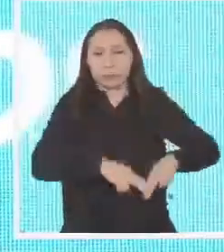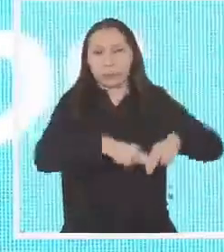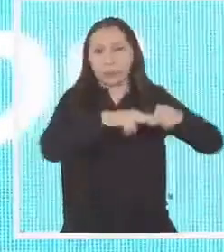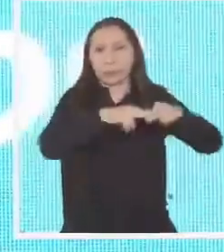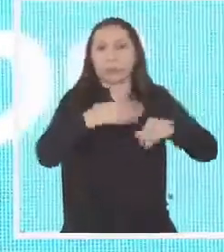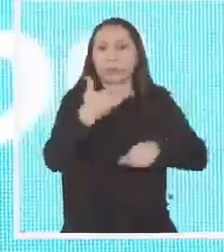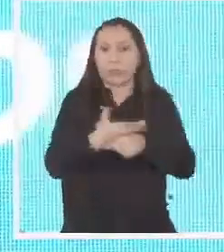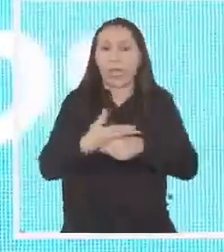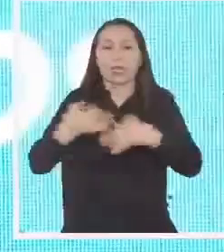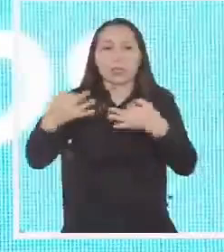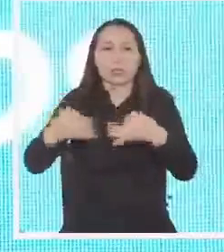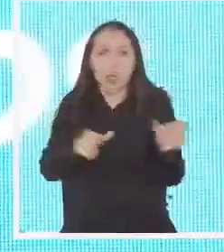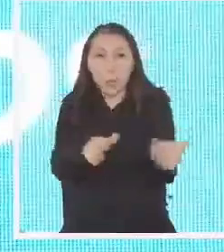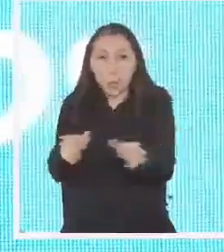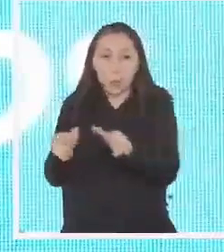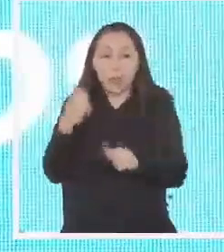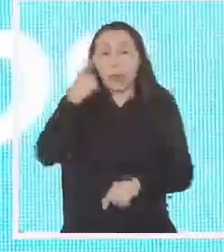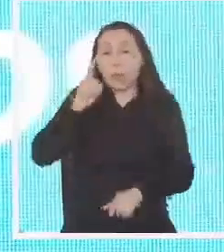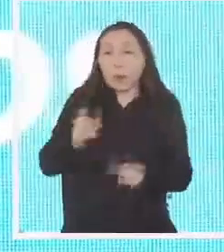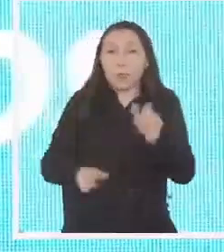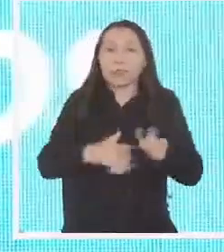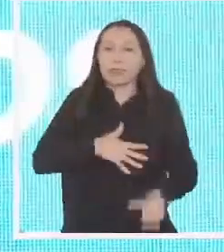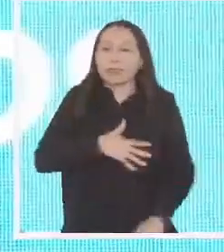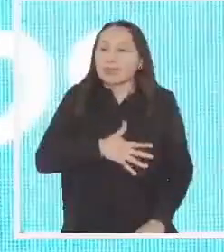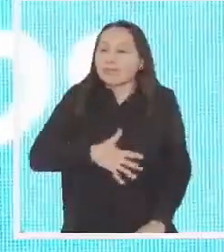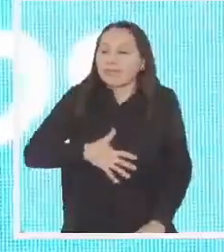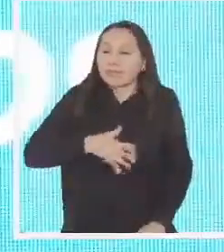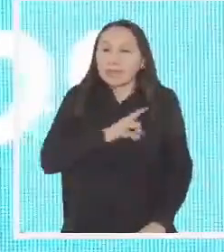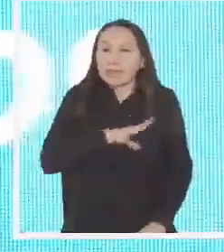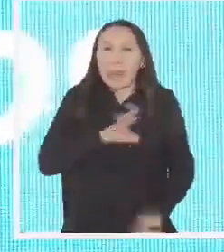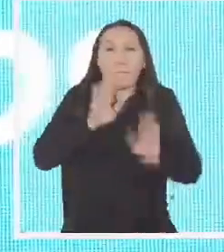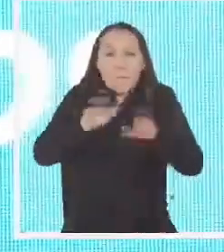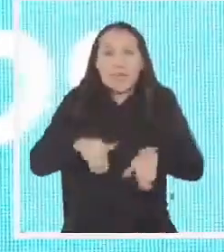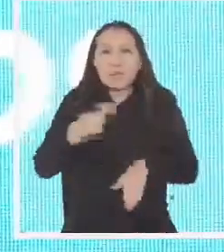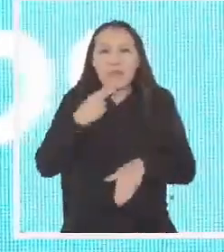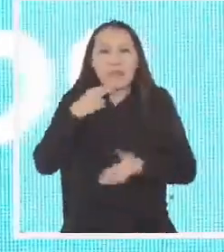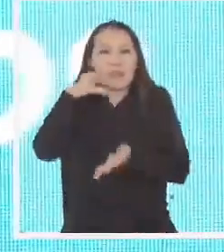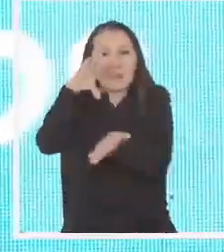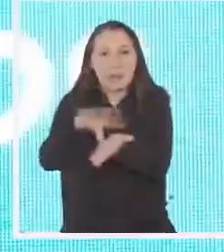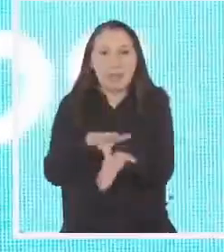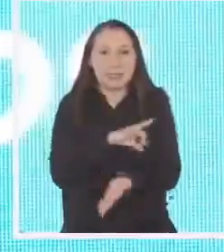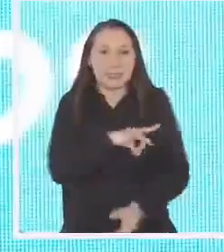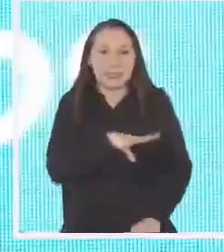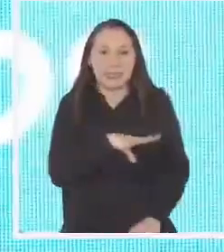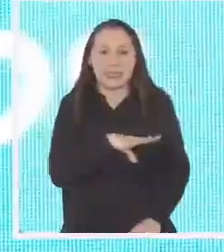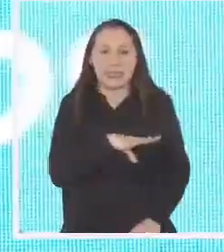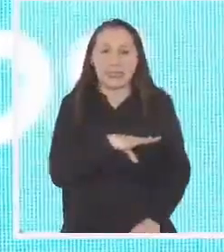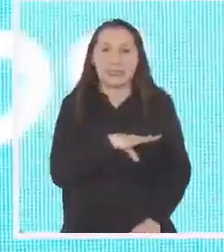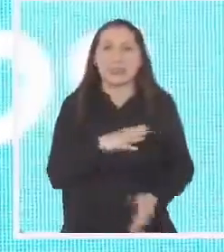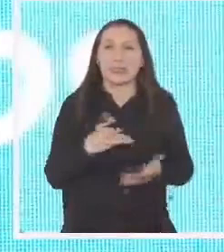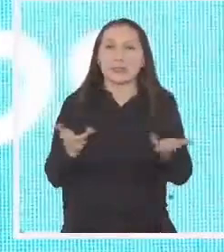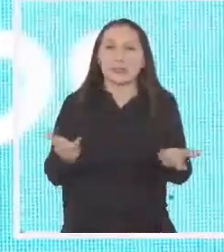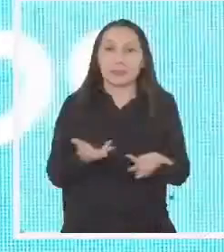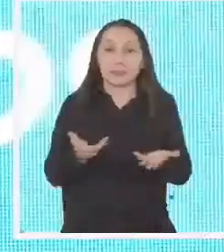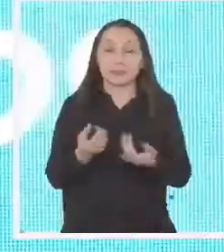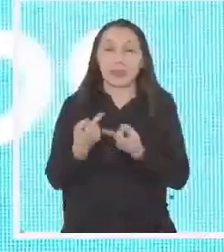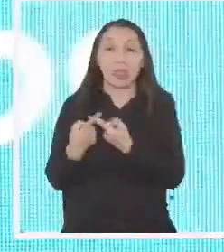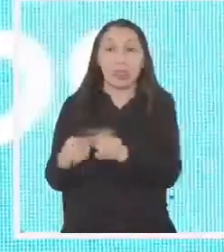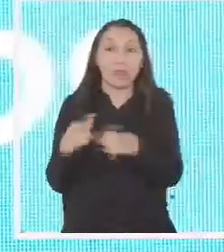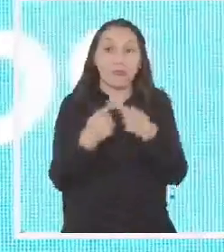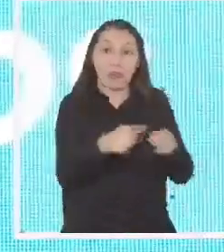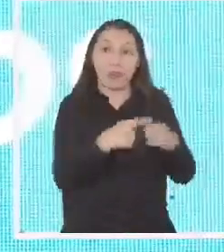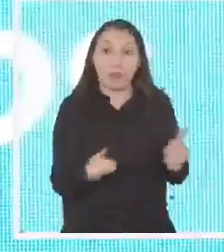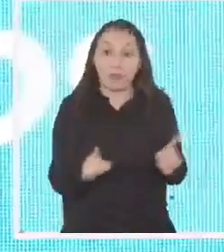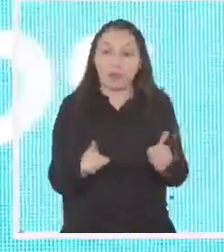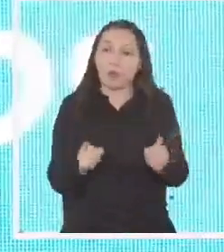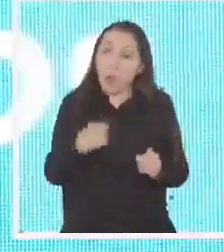que haya seguridad, pero que los chilenos nos sintamos parte de un mismo Chile. Que las diferencias que